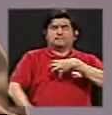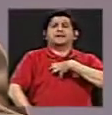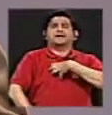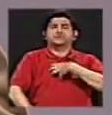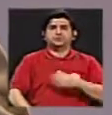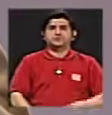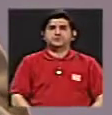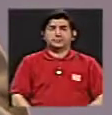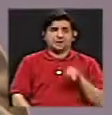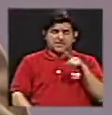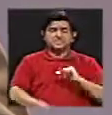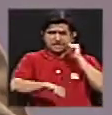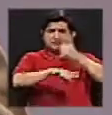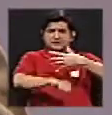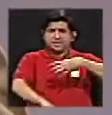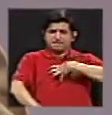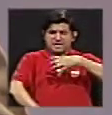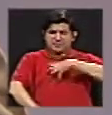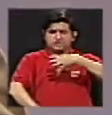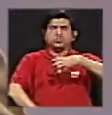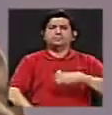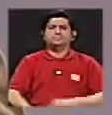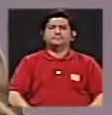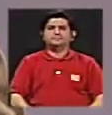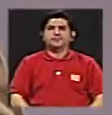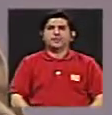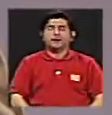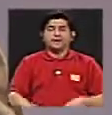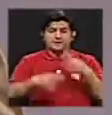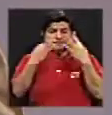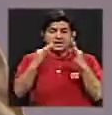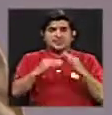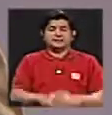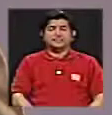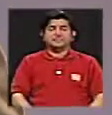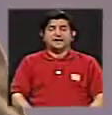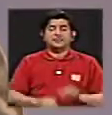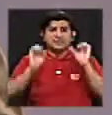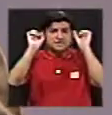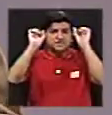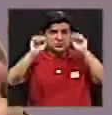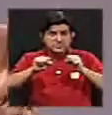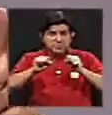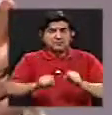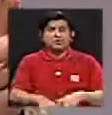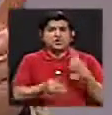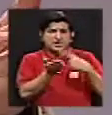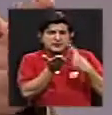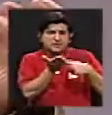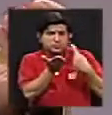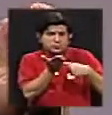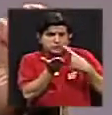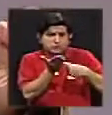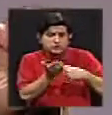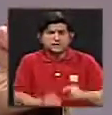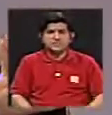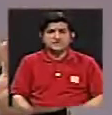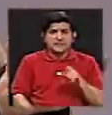una apelación planteada para la integración de la litis, o sea, uh-huh, están discutiéndose la